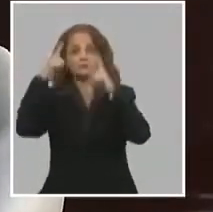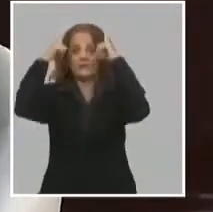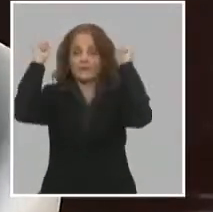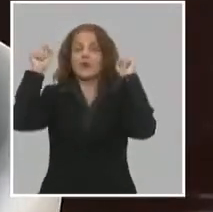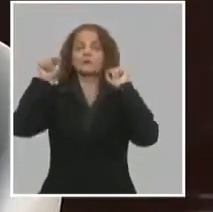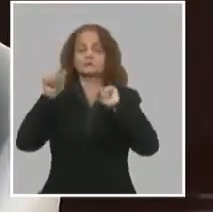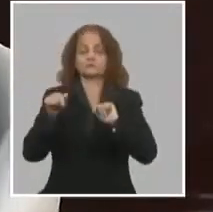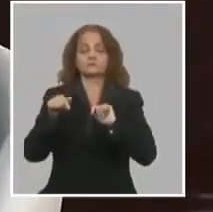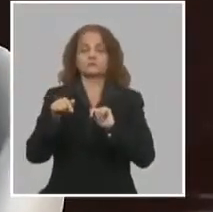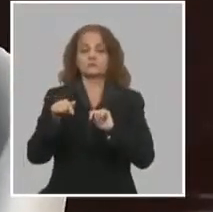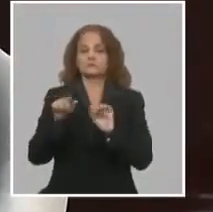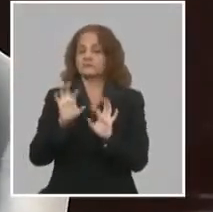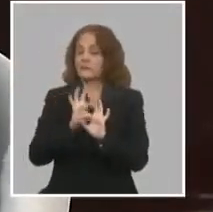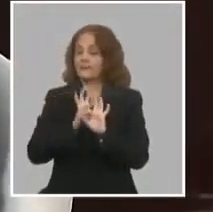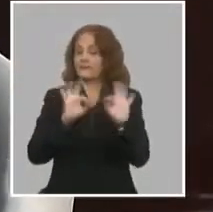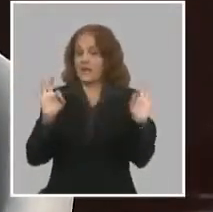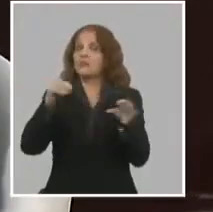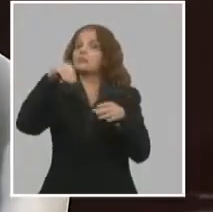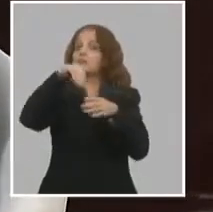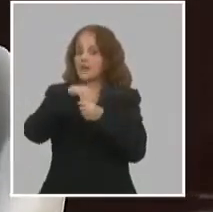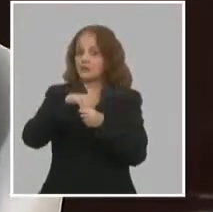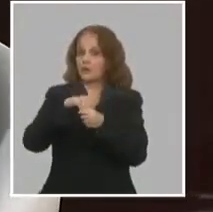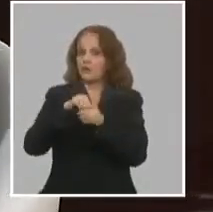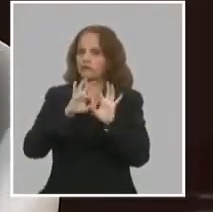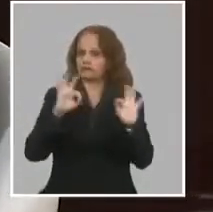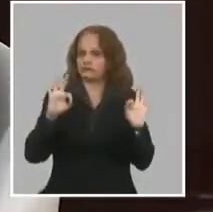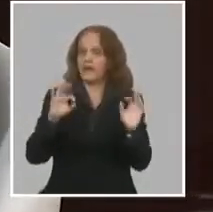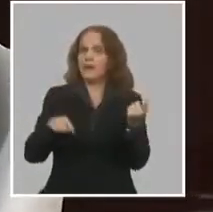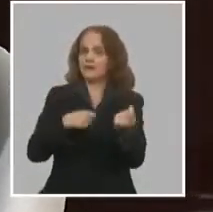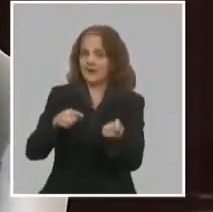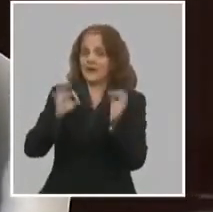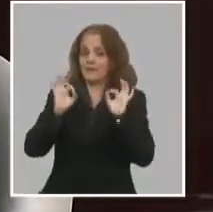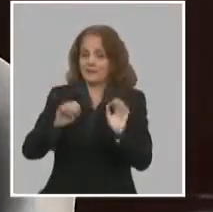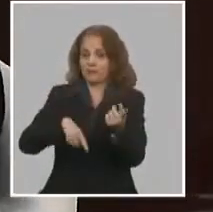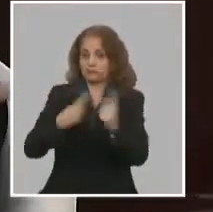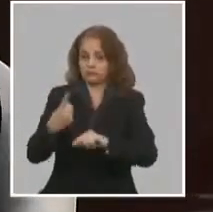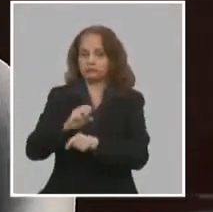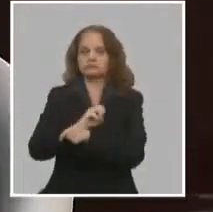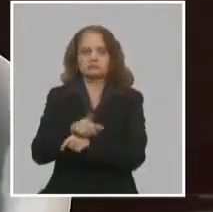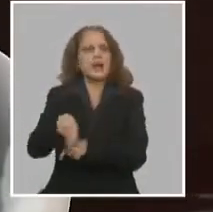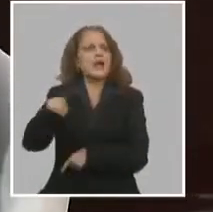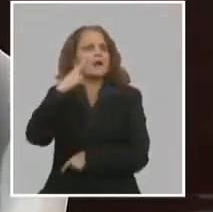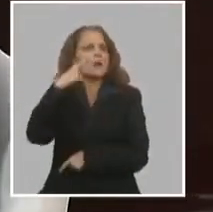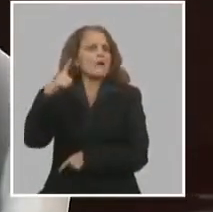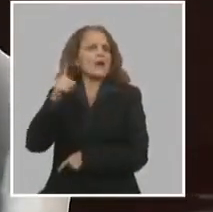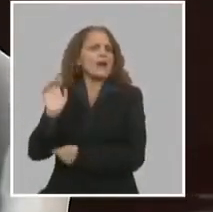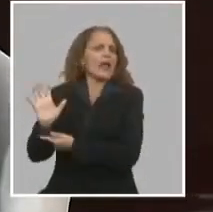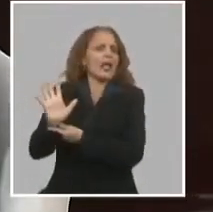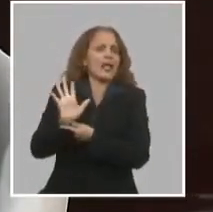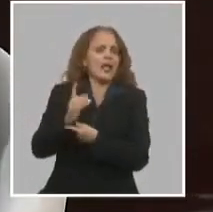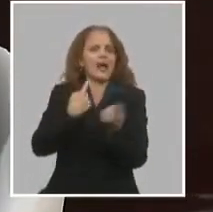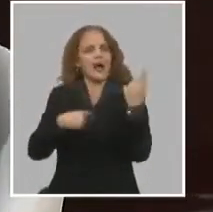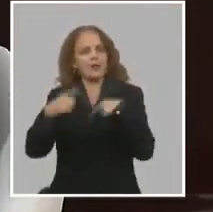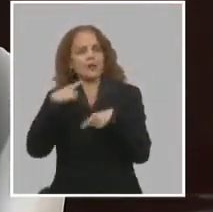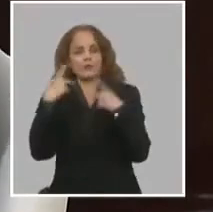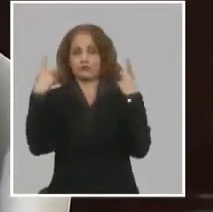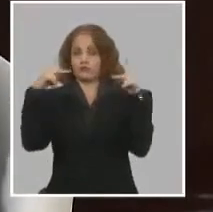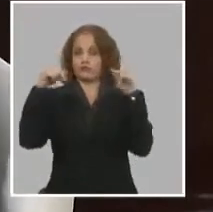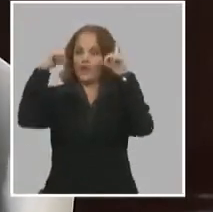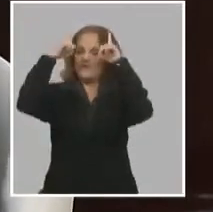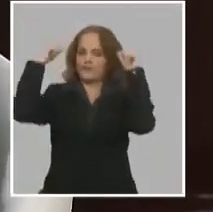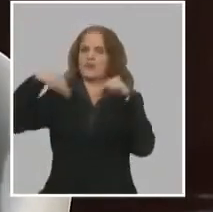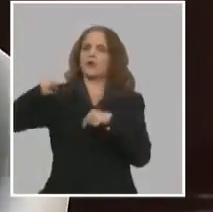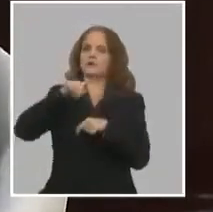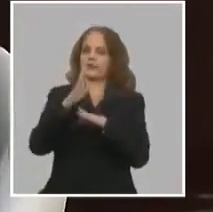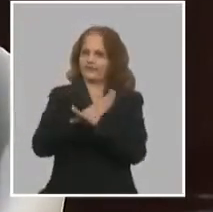parte imprescindible de esta batalla. Y en estos tiempos de COVID, además, han dejado muestras de la profesionalidad de nuestros enfermeros por